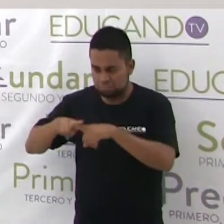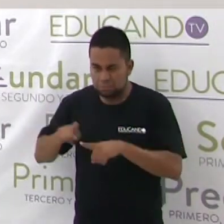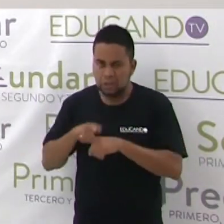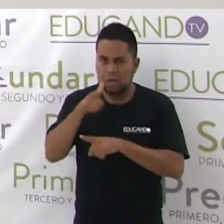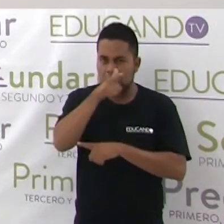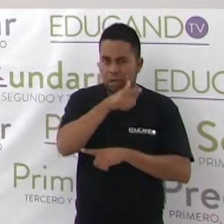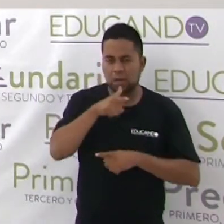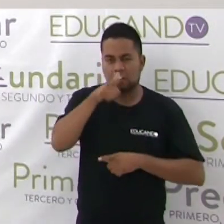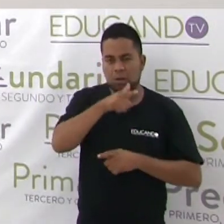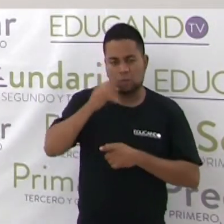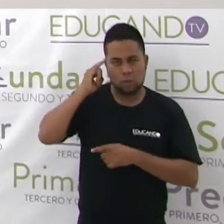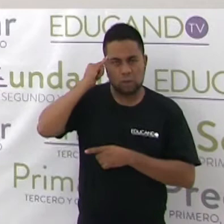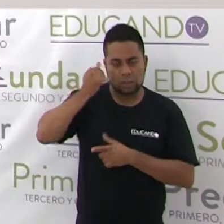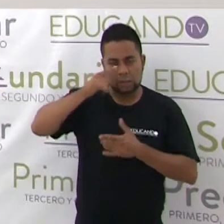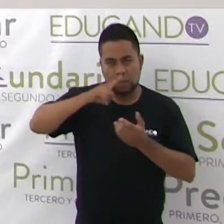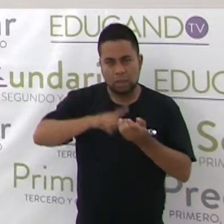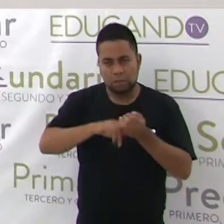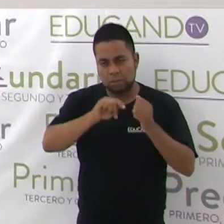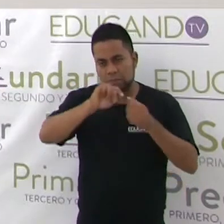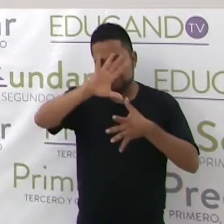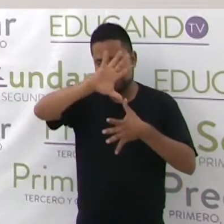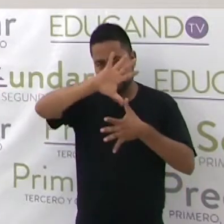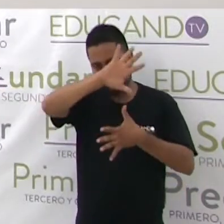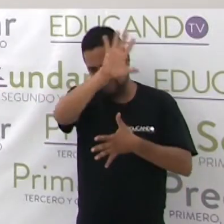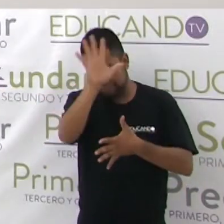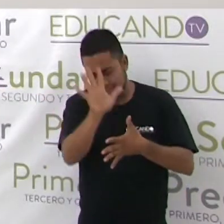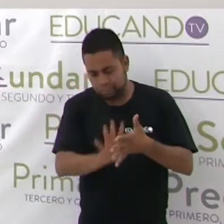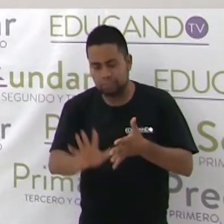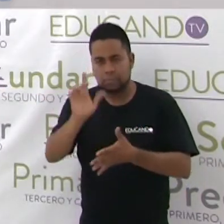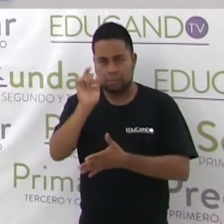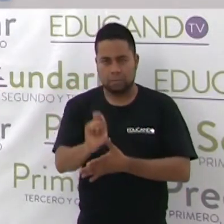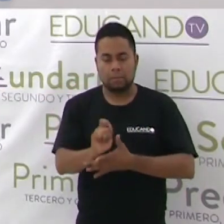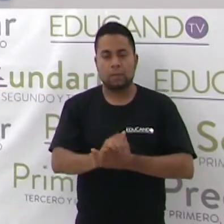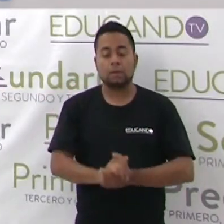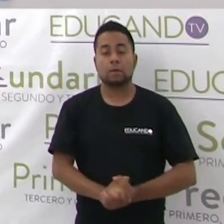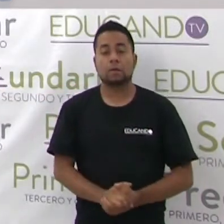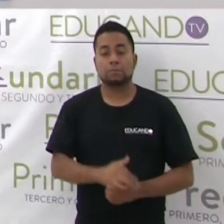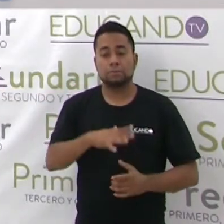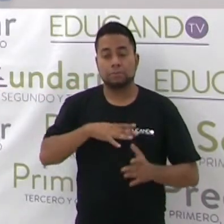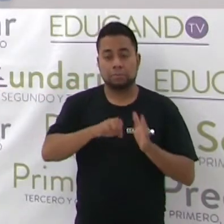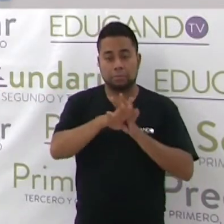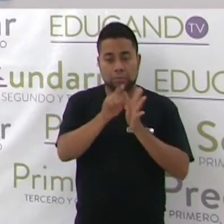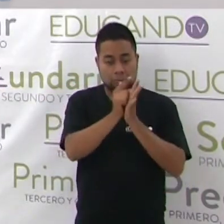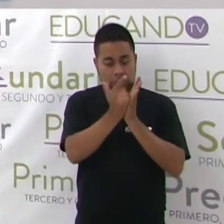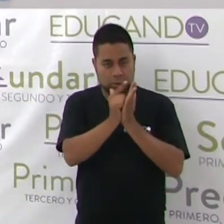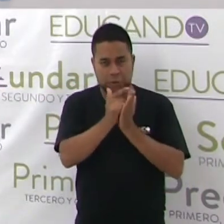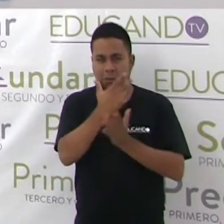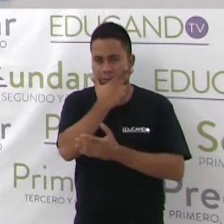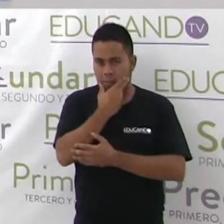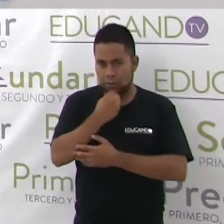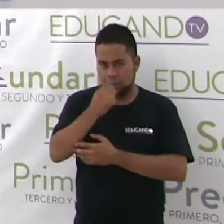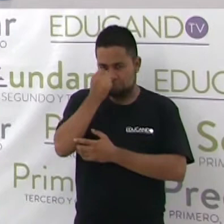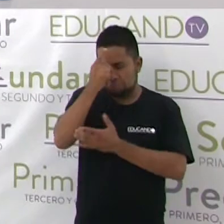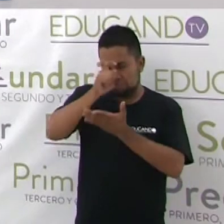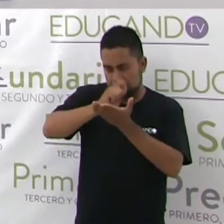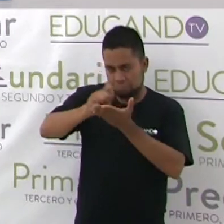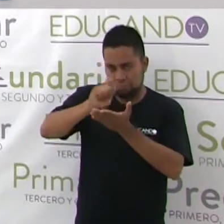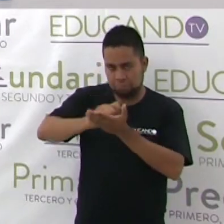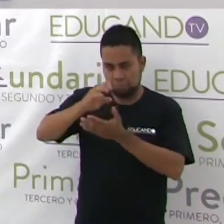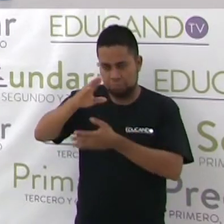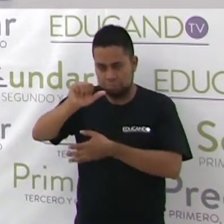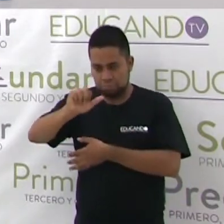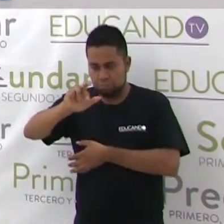en nuestro continente. Bien, tenemos el libro de Carlos Prieto, que nos habla